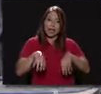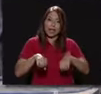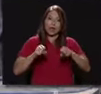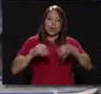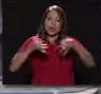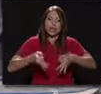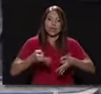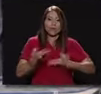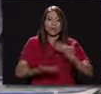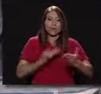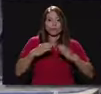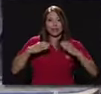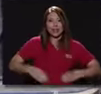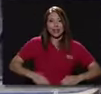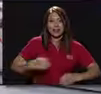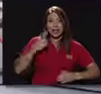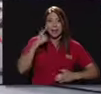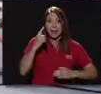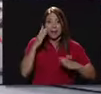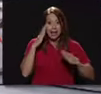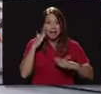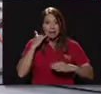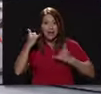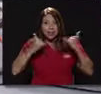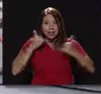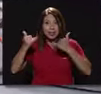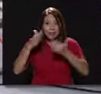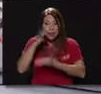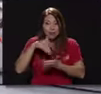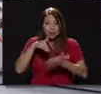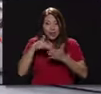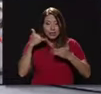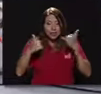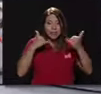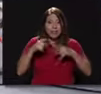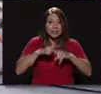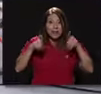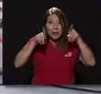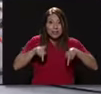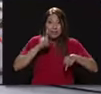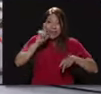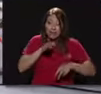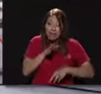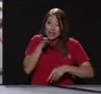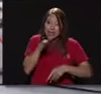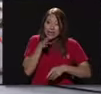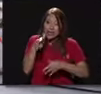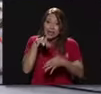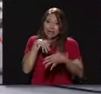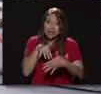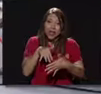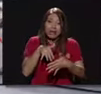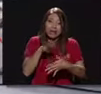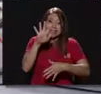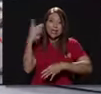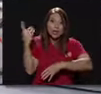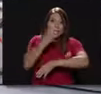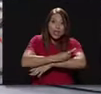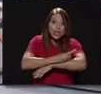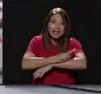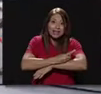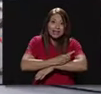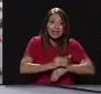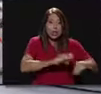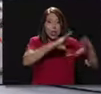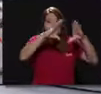cliente, para tener llamadas en un centro de atención de llamadas, pero la persona tiene que ir 5 días a la semana, 6 horas al día. Nadie con